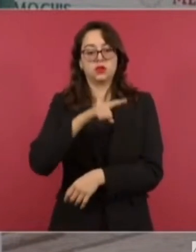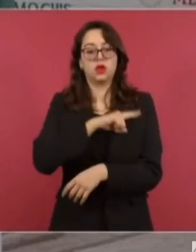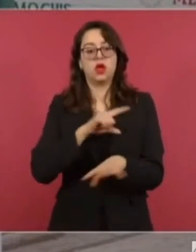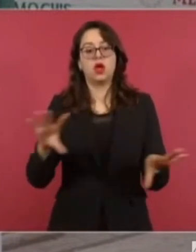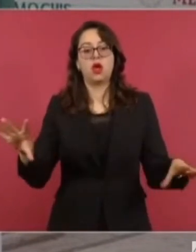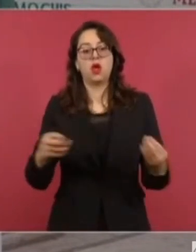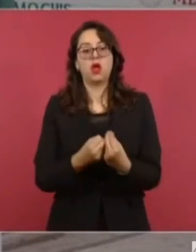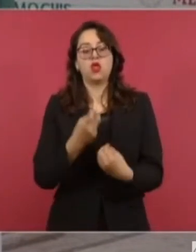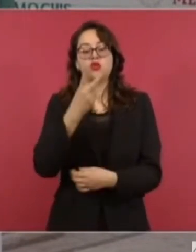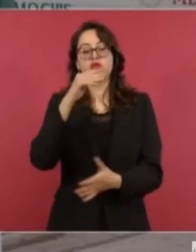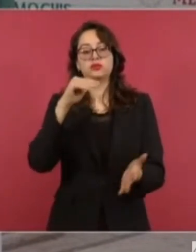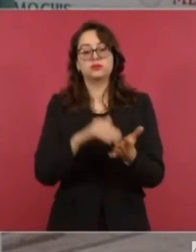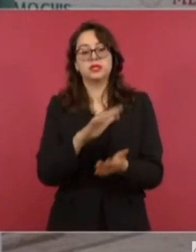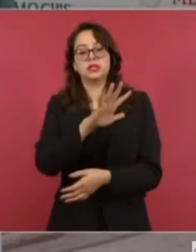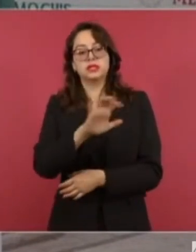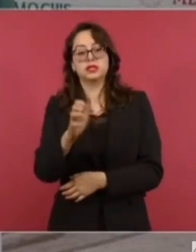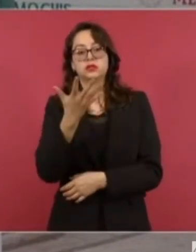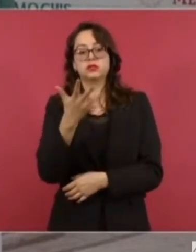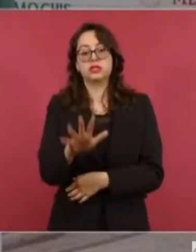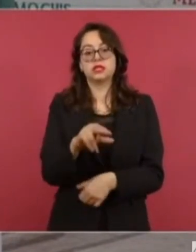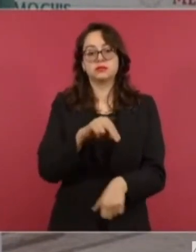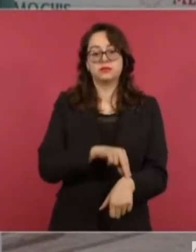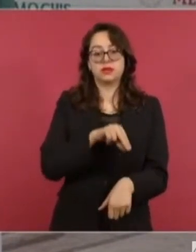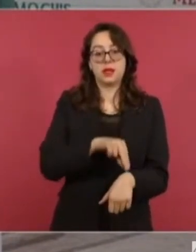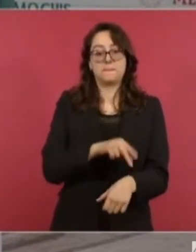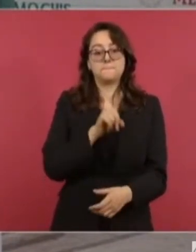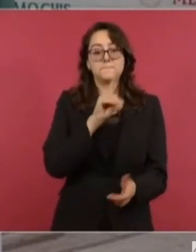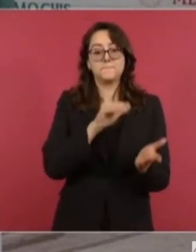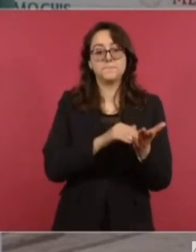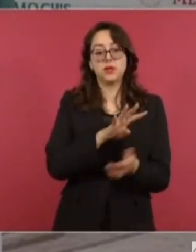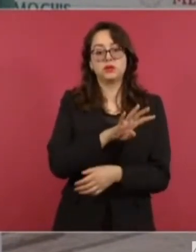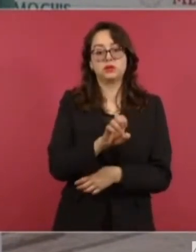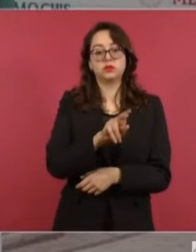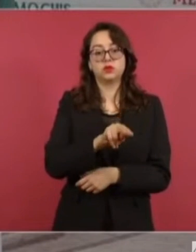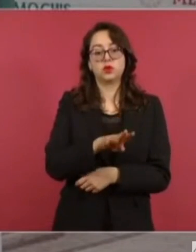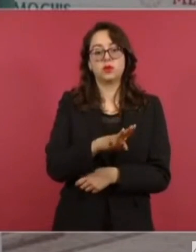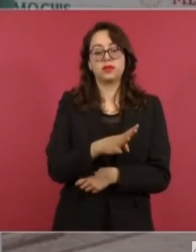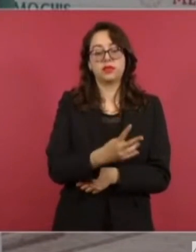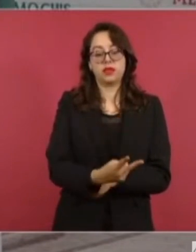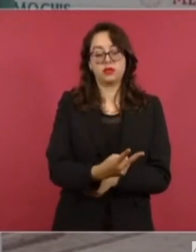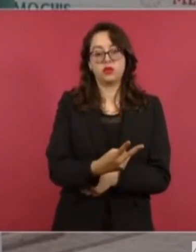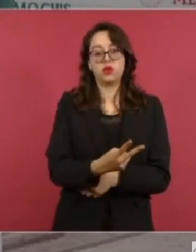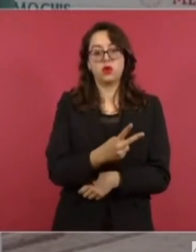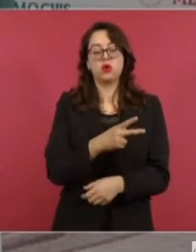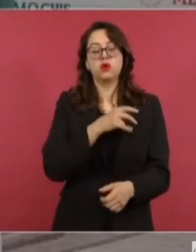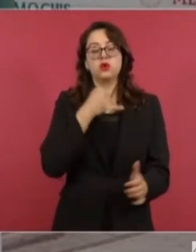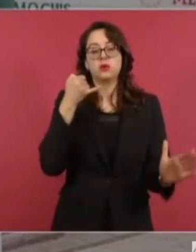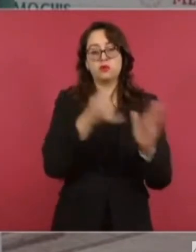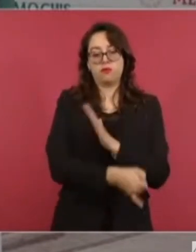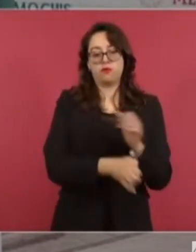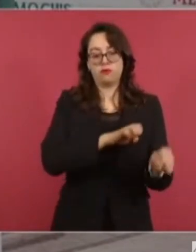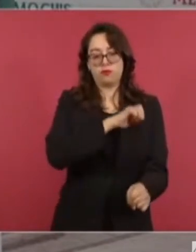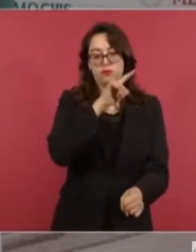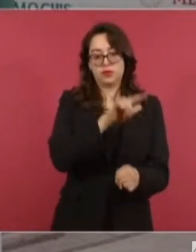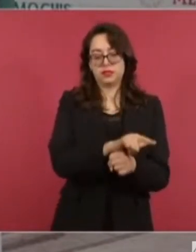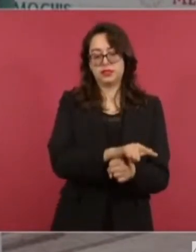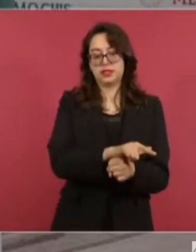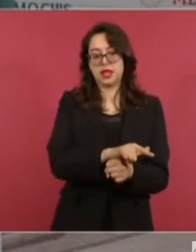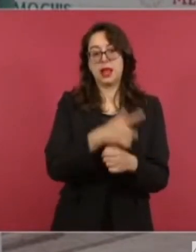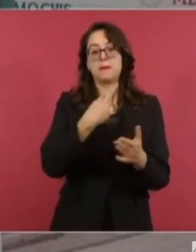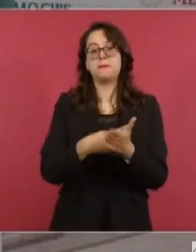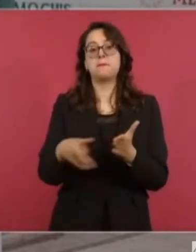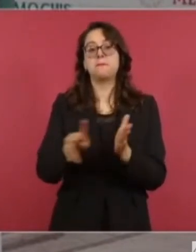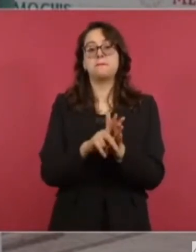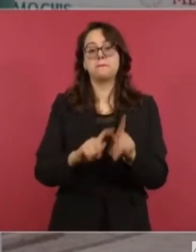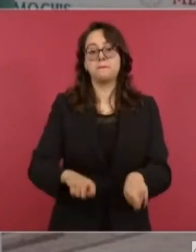un total de 2,510 médicos, de los cuales 1,492 son médicos especialistas. Ahí en